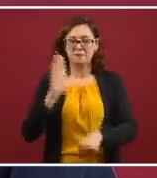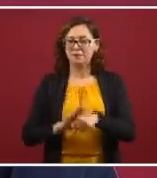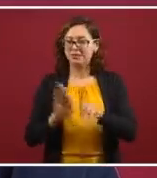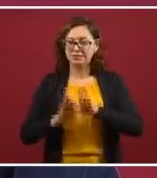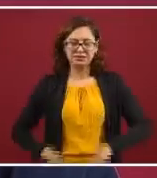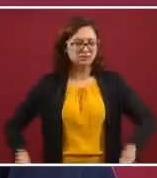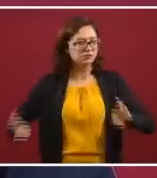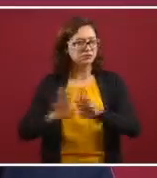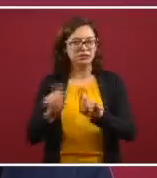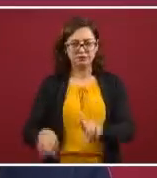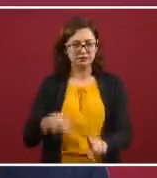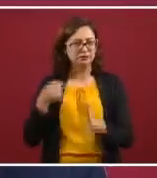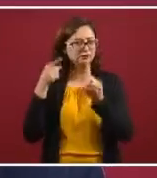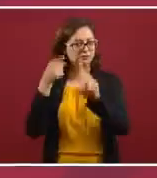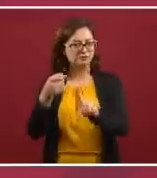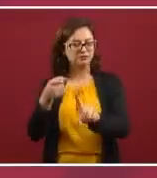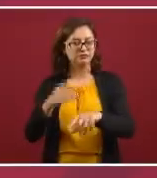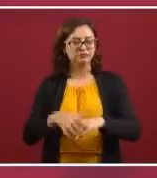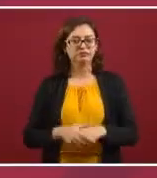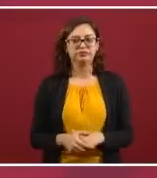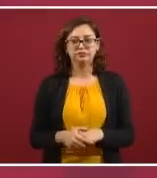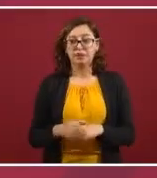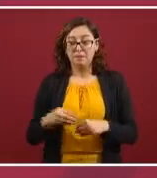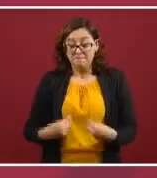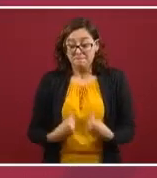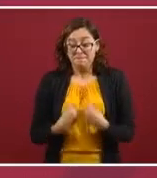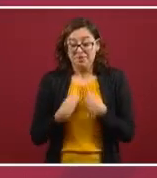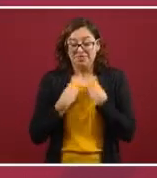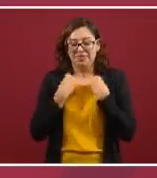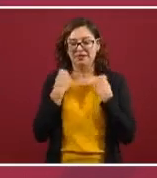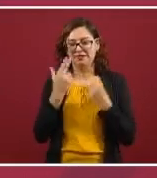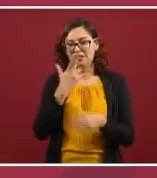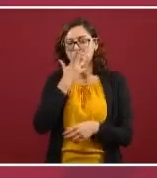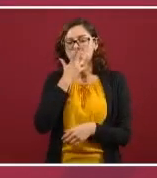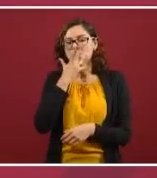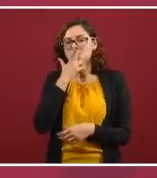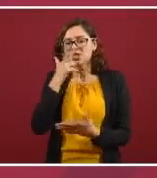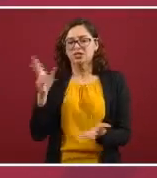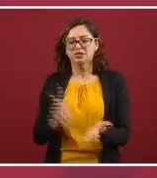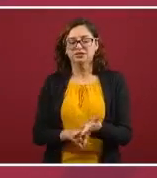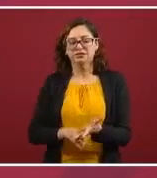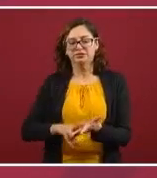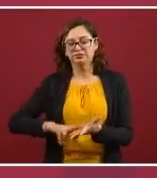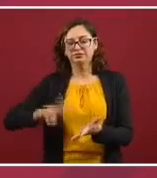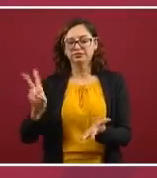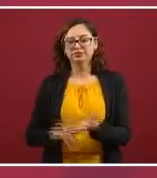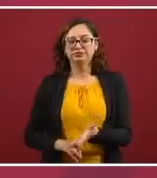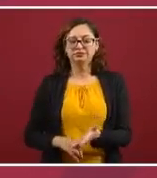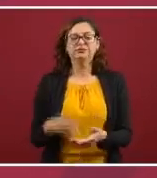propósito principal, cuidar la vida de las personas. Pero imagínense